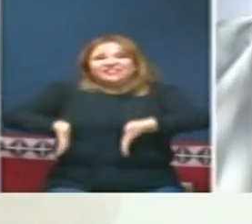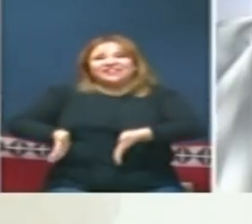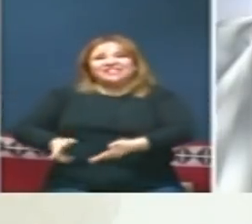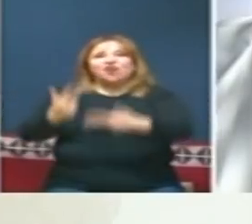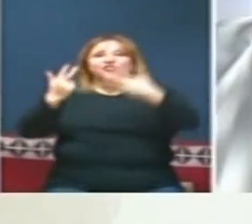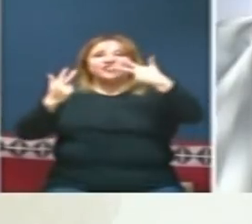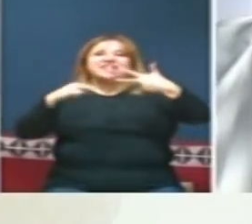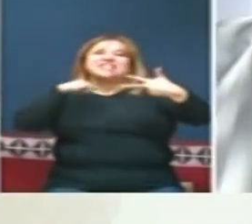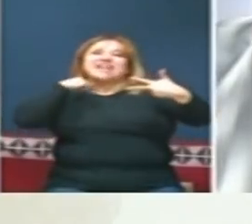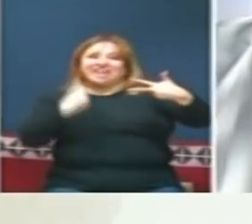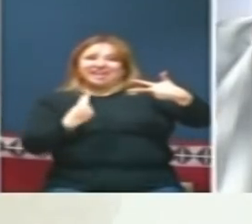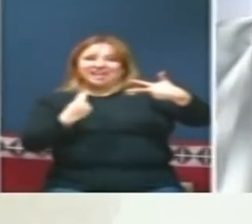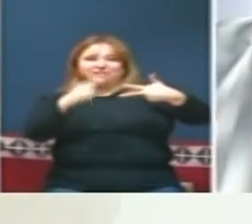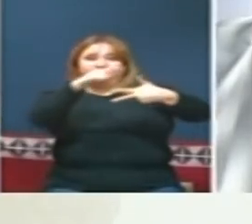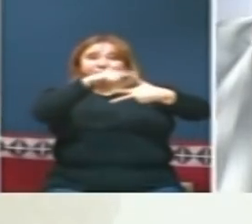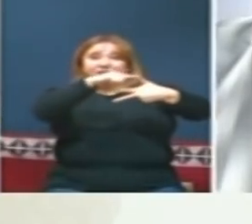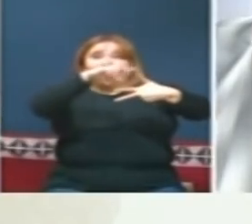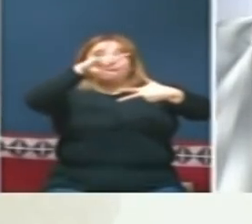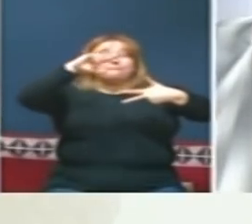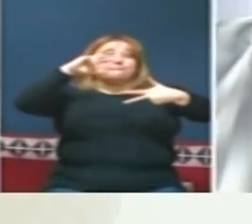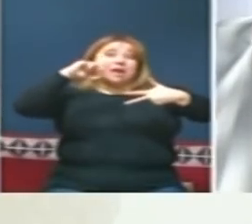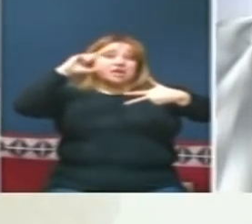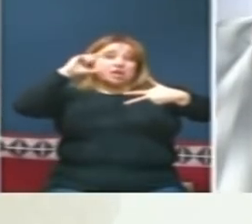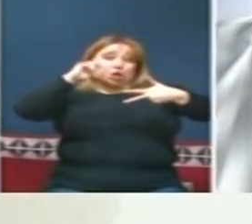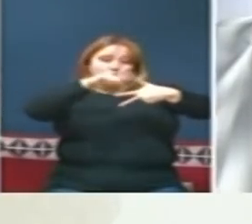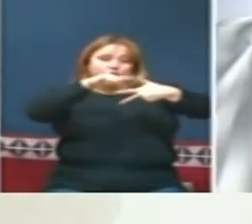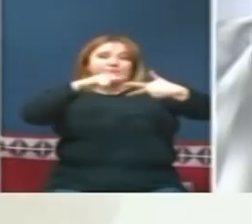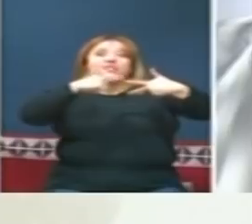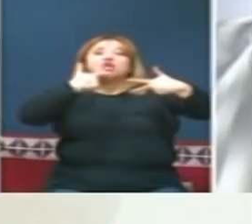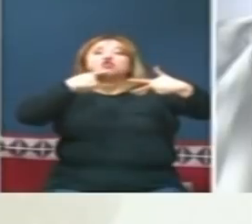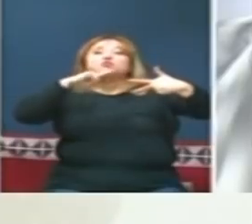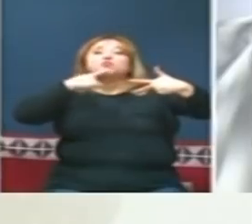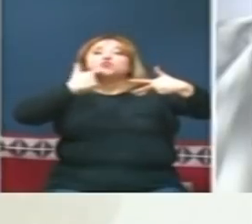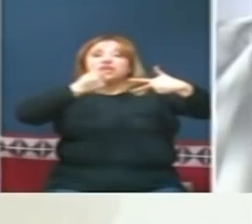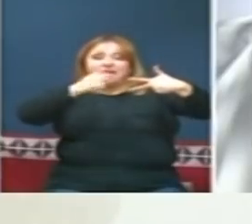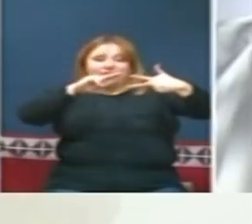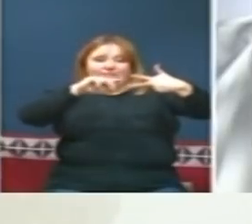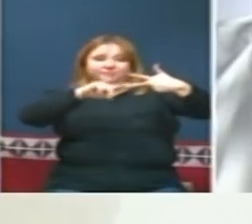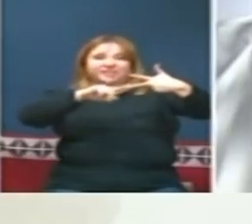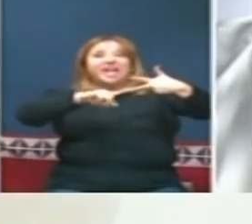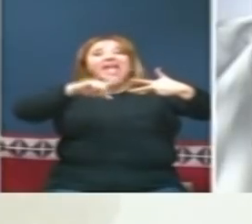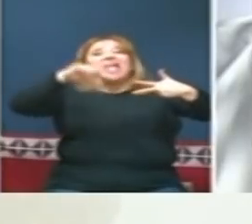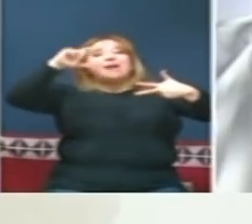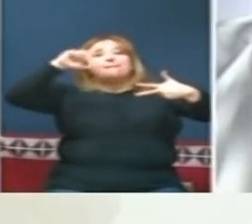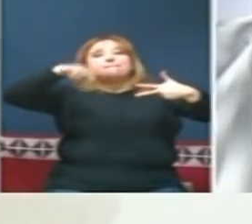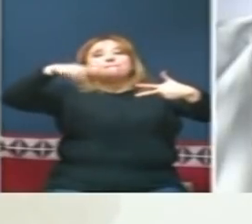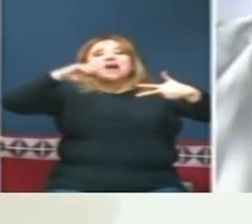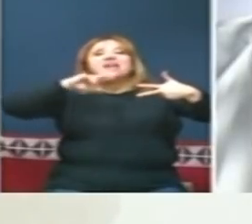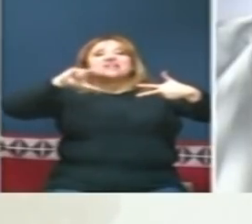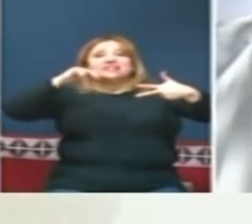3 hijas, María Rosa, Susana Beatriz y Estela Marta.